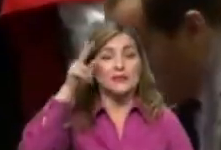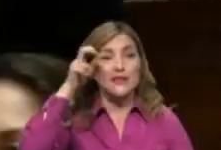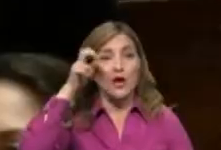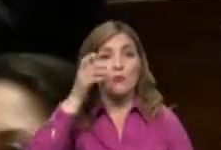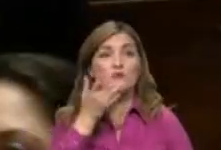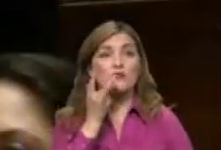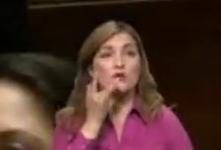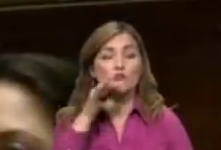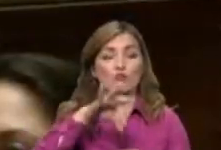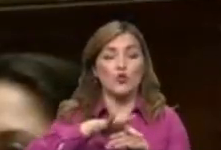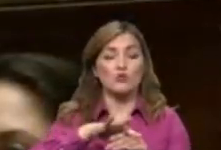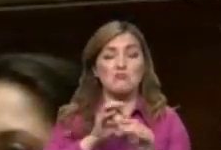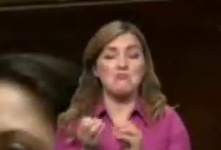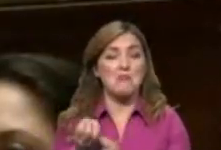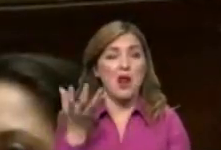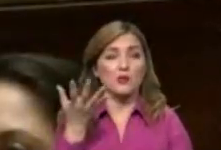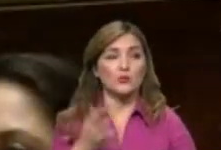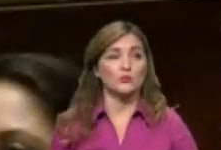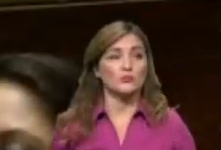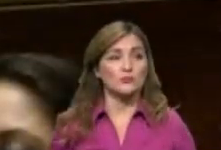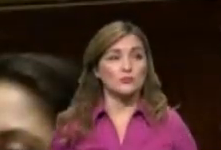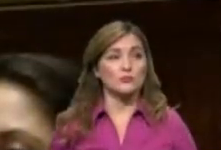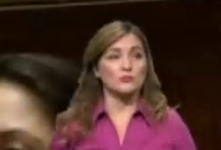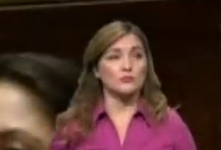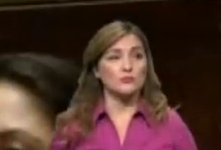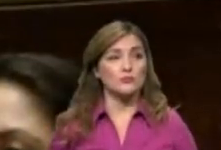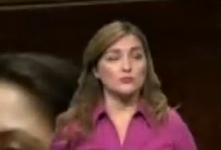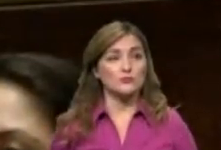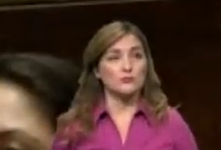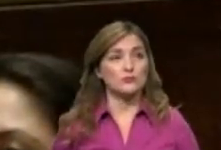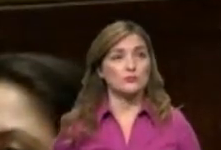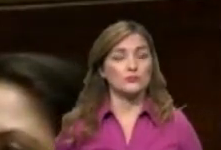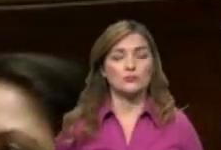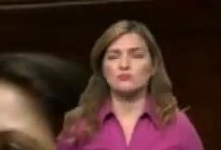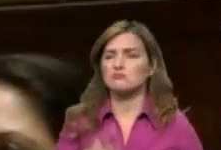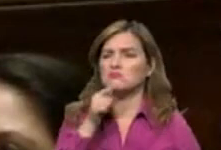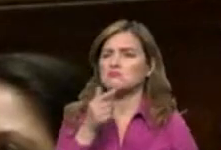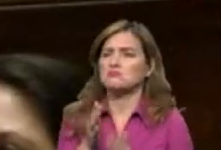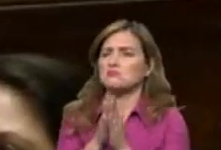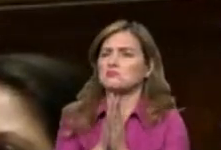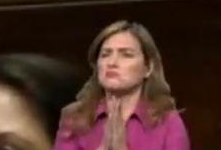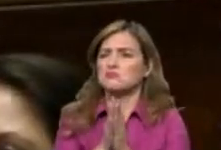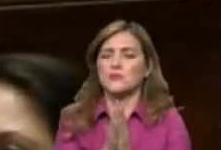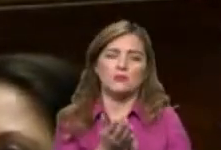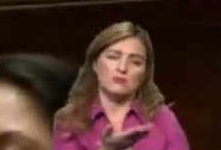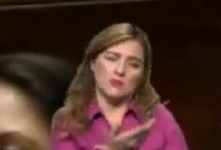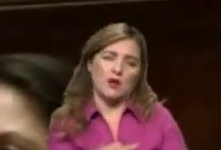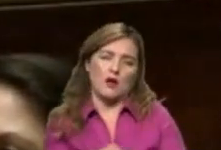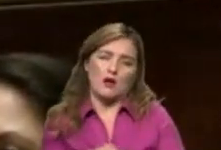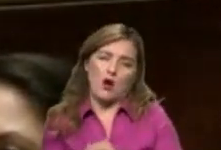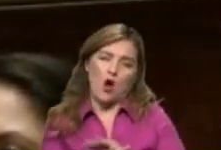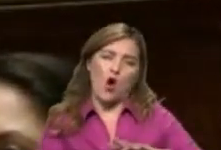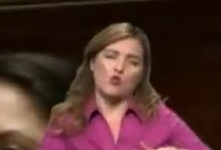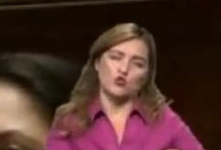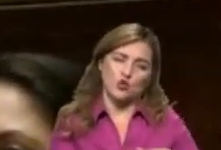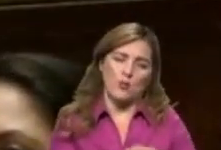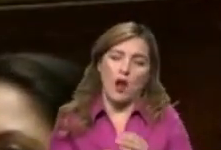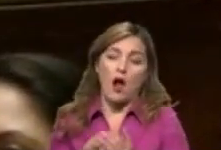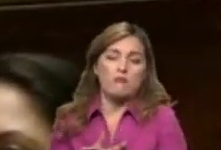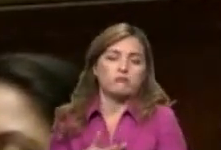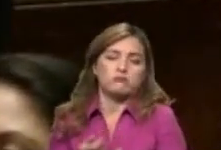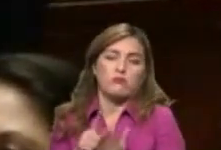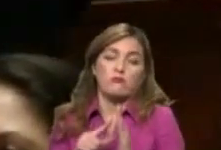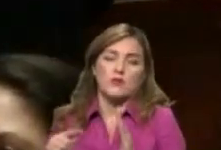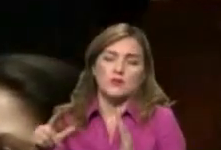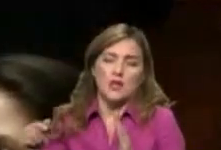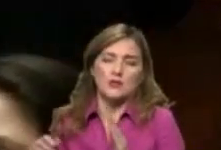blanco. ¿Quién les dijo que había que pedir coimas para financiar las campañas políticas?